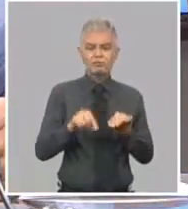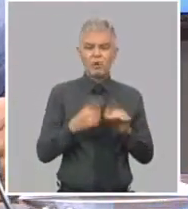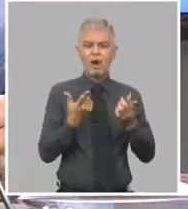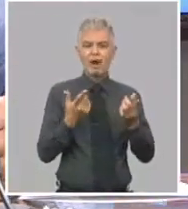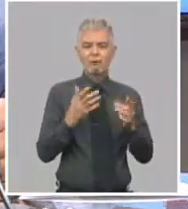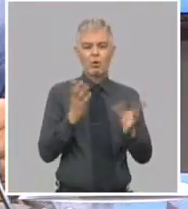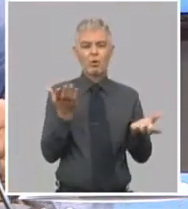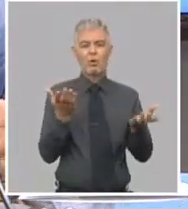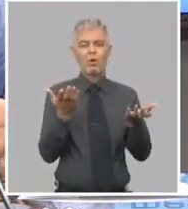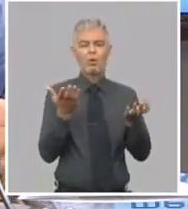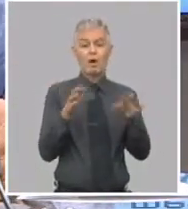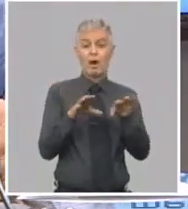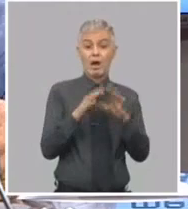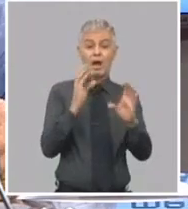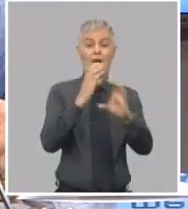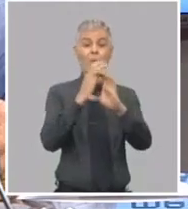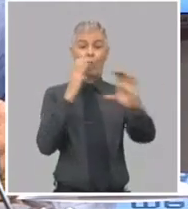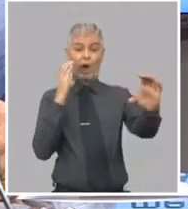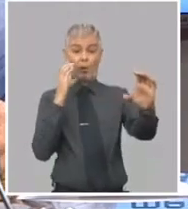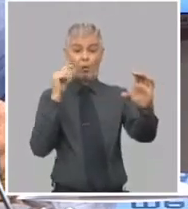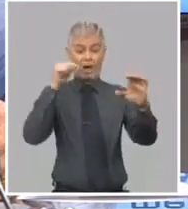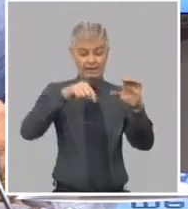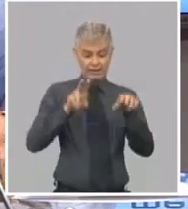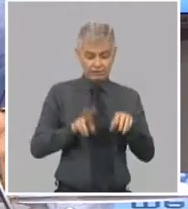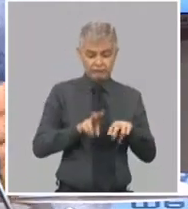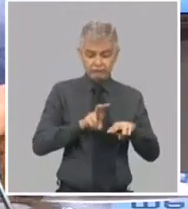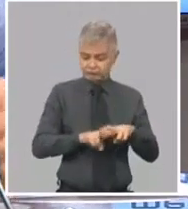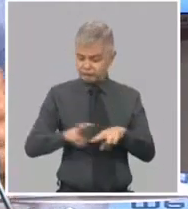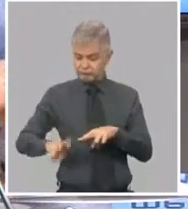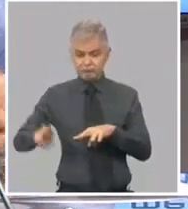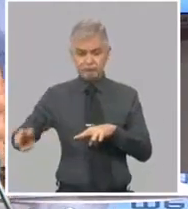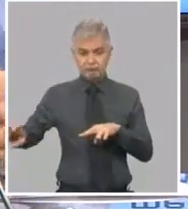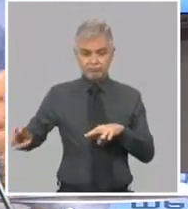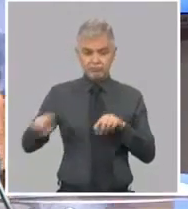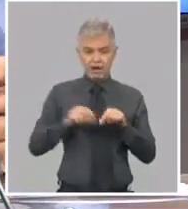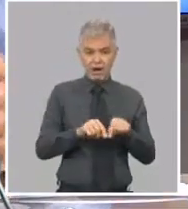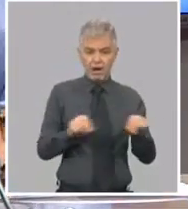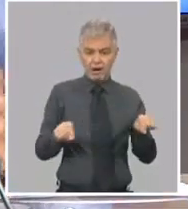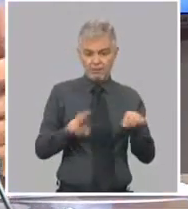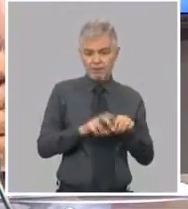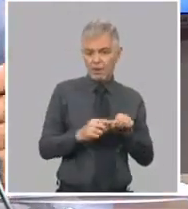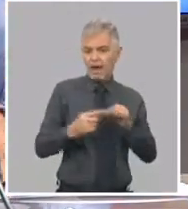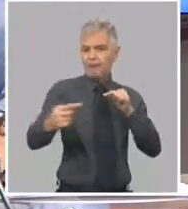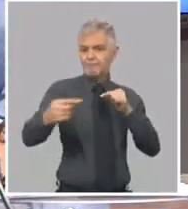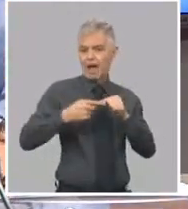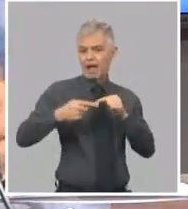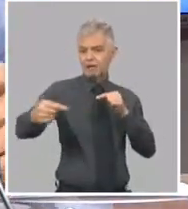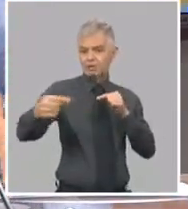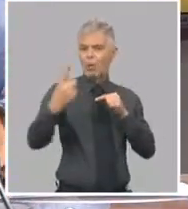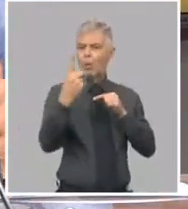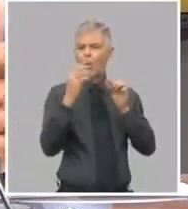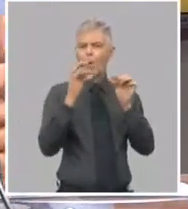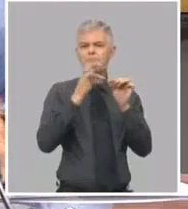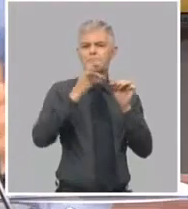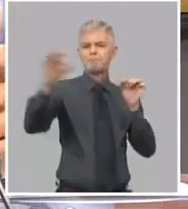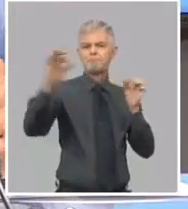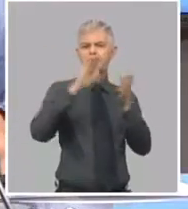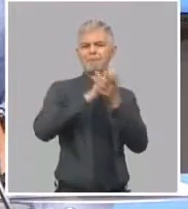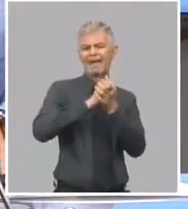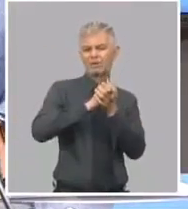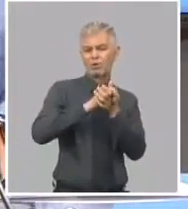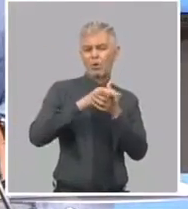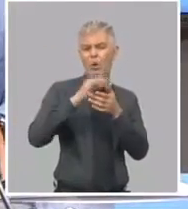la de los ómnibus con la cantidad de pasajeros de pie que podrían estar dejando un espacio de aproximadamente 1 metro 80 centímetros